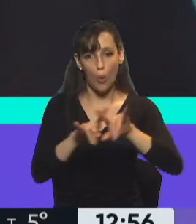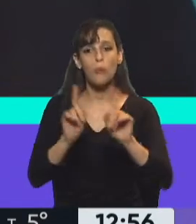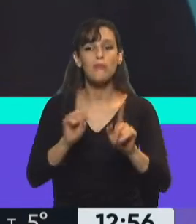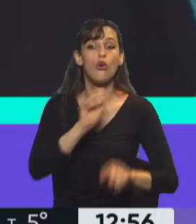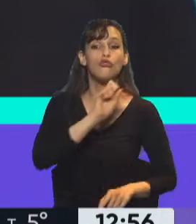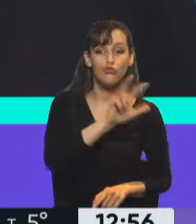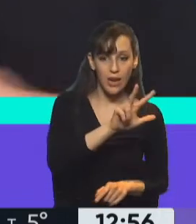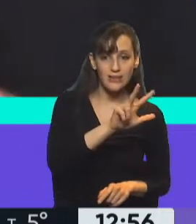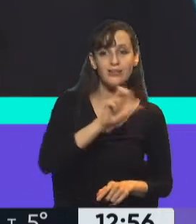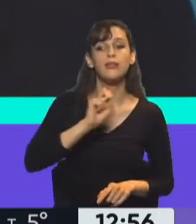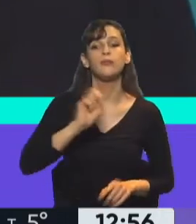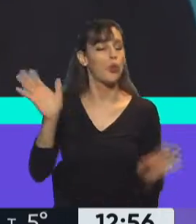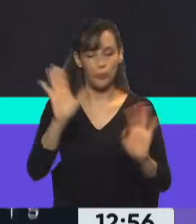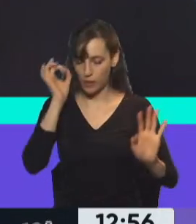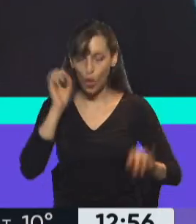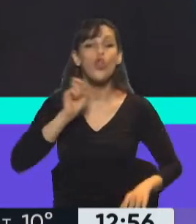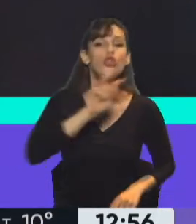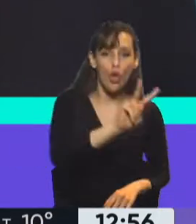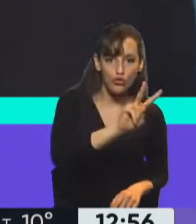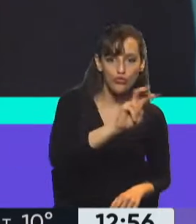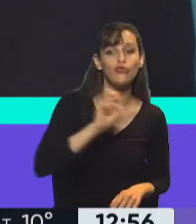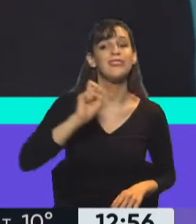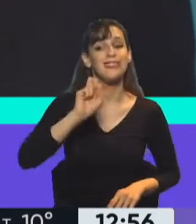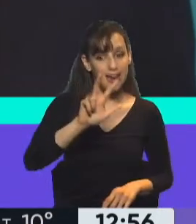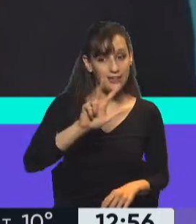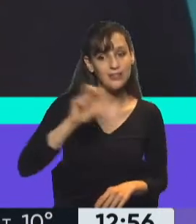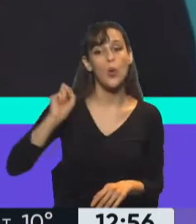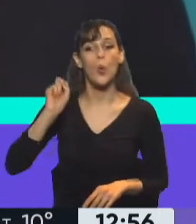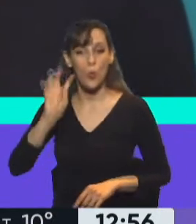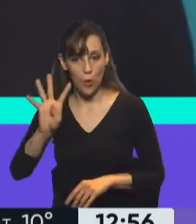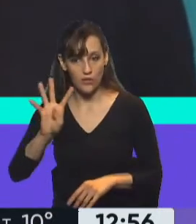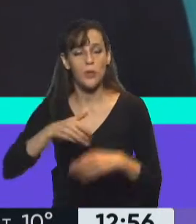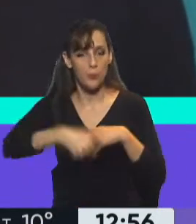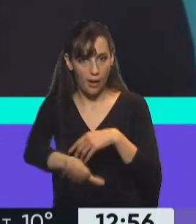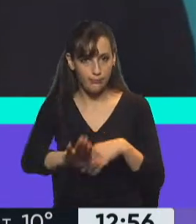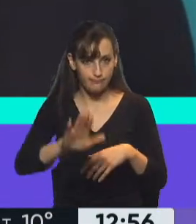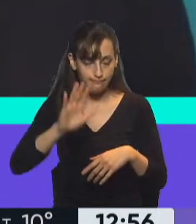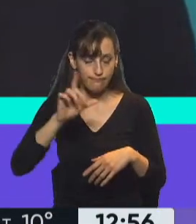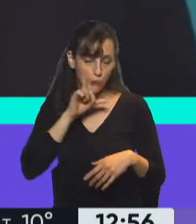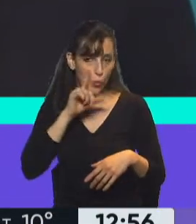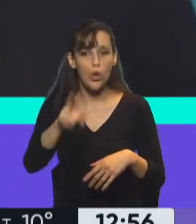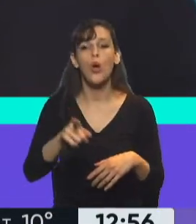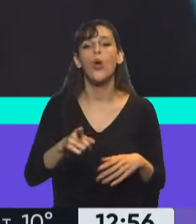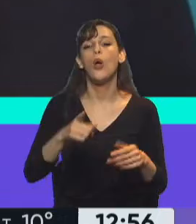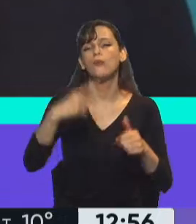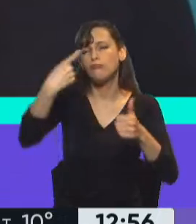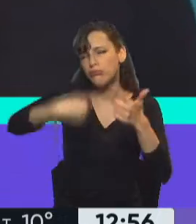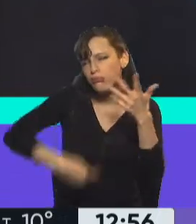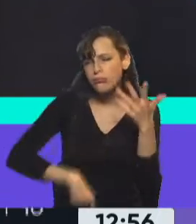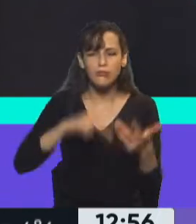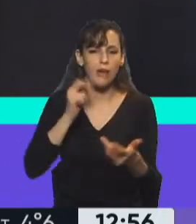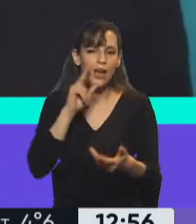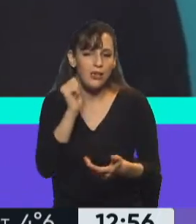el 4, el 2, el 3 y el 4. En este fin de semana va a estar presentándose con Mónica Raiola, Florencia Vergallo, María